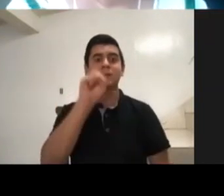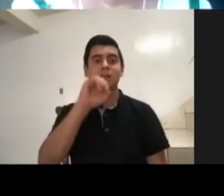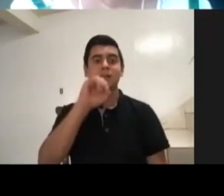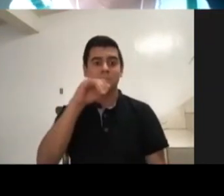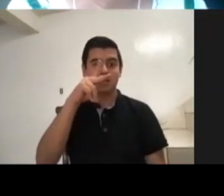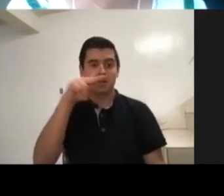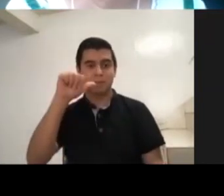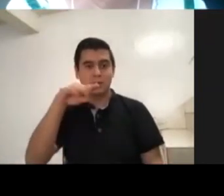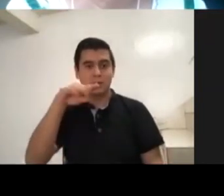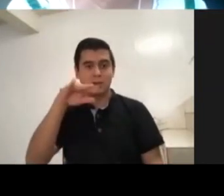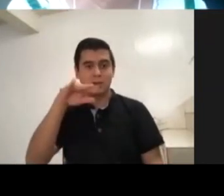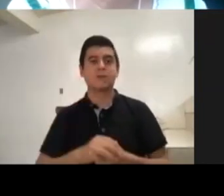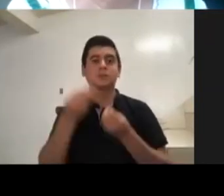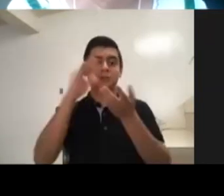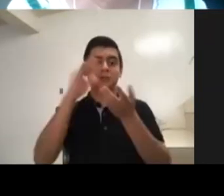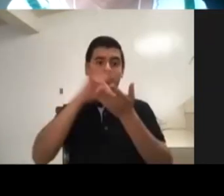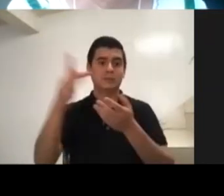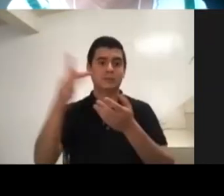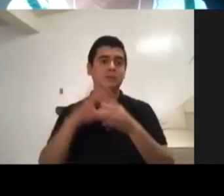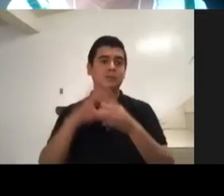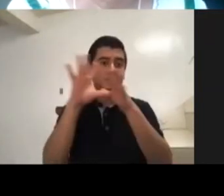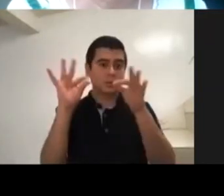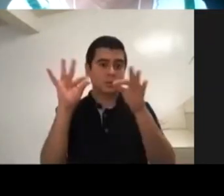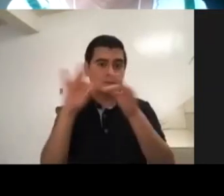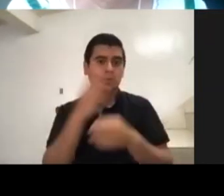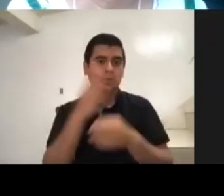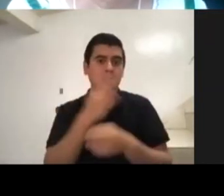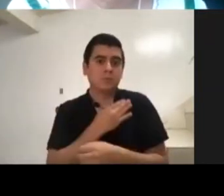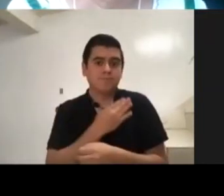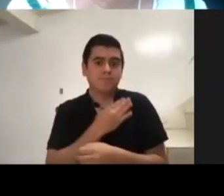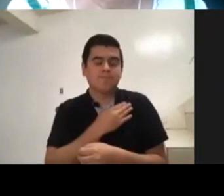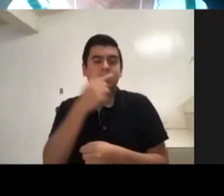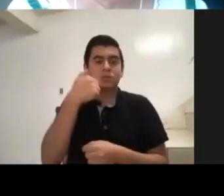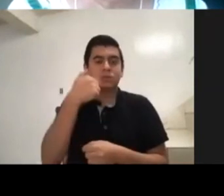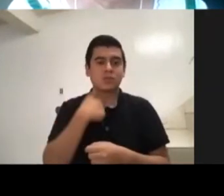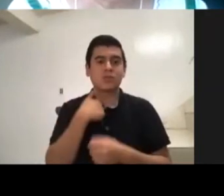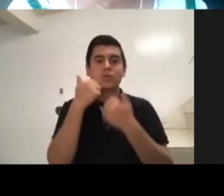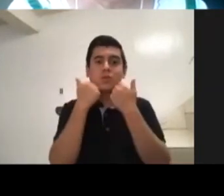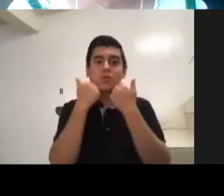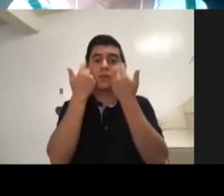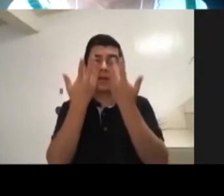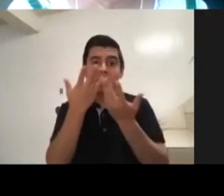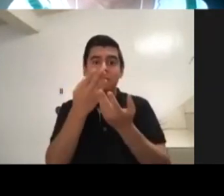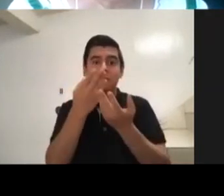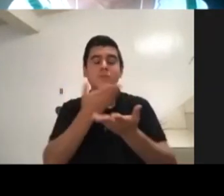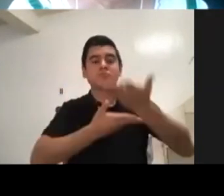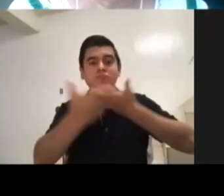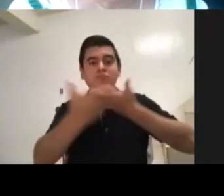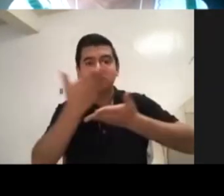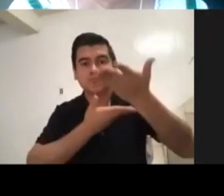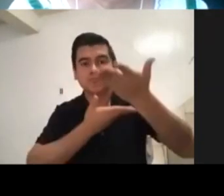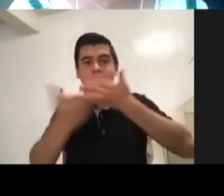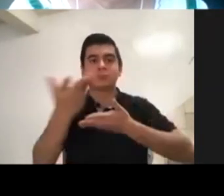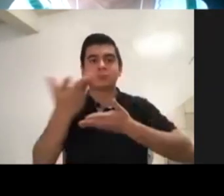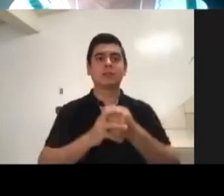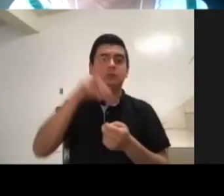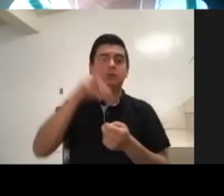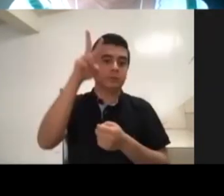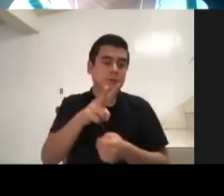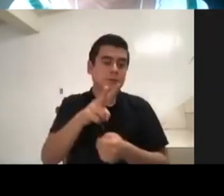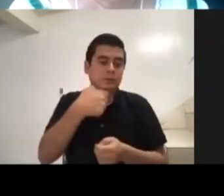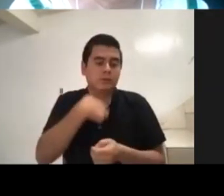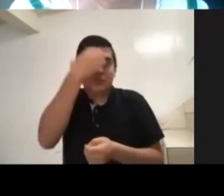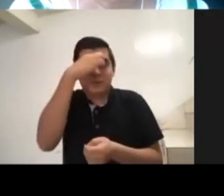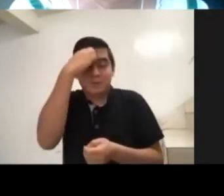Bueno, yo quiero compartir que realmente en mi experiencia de 30 años ya he visto que hay dos